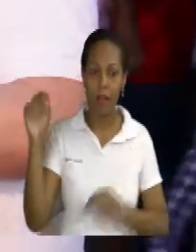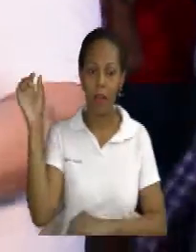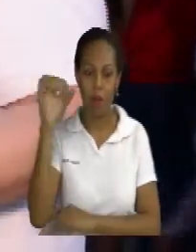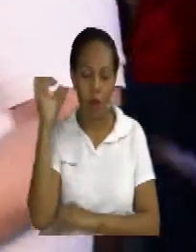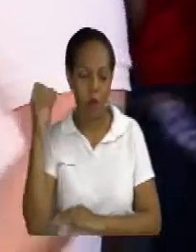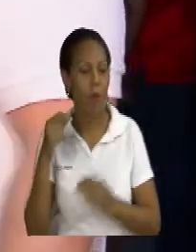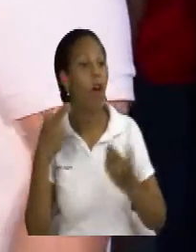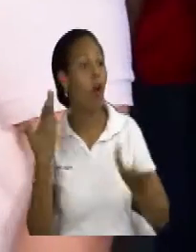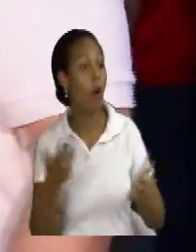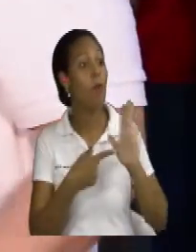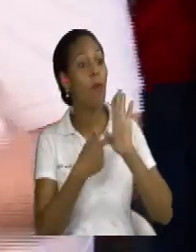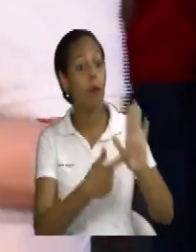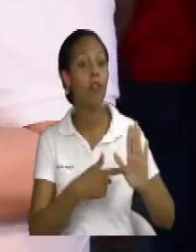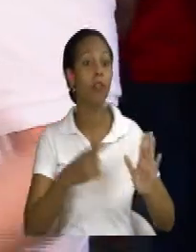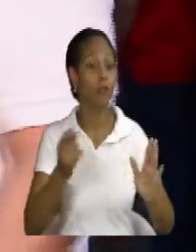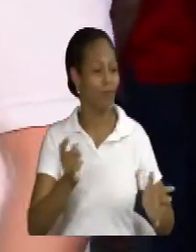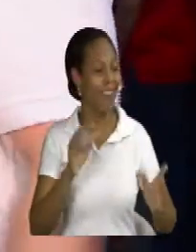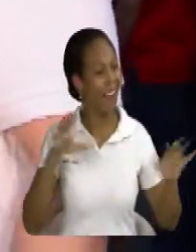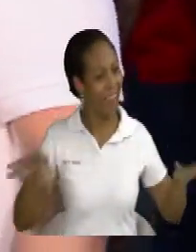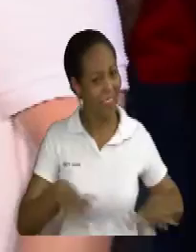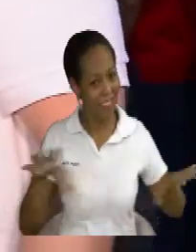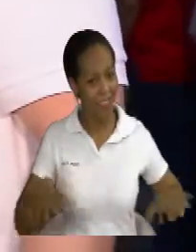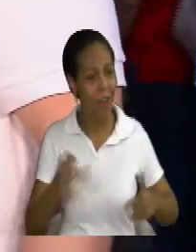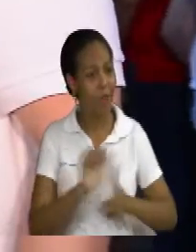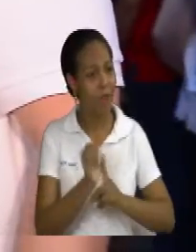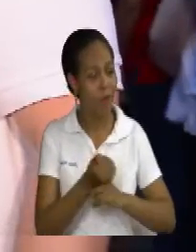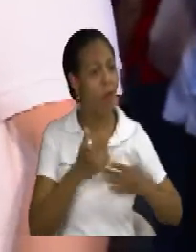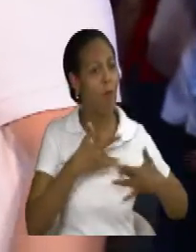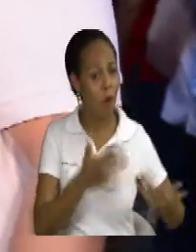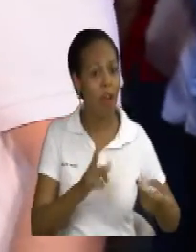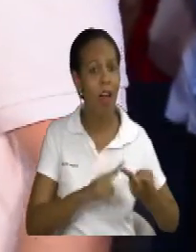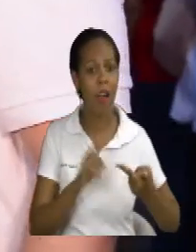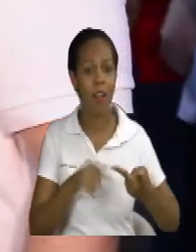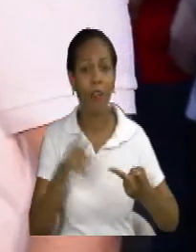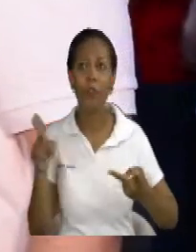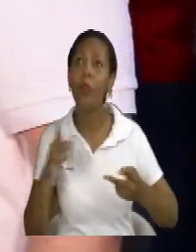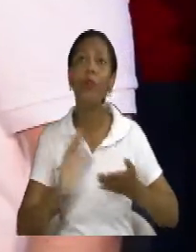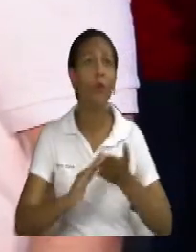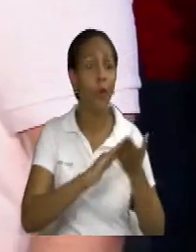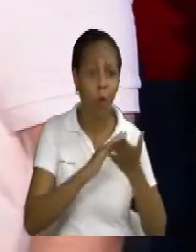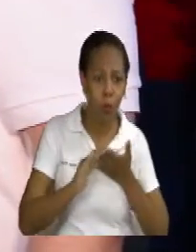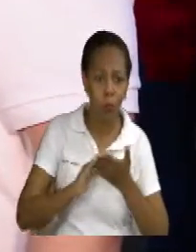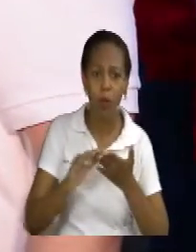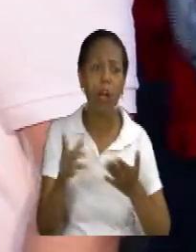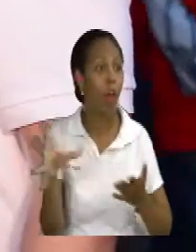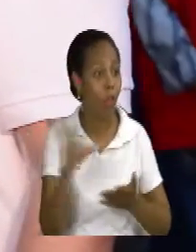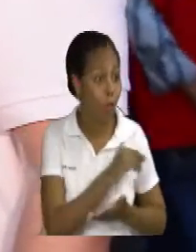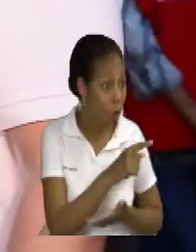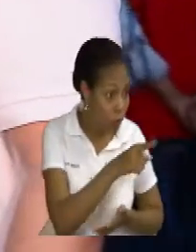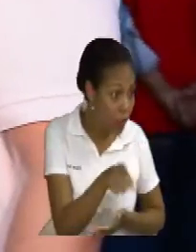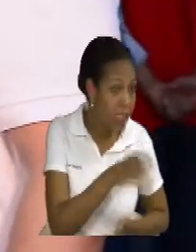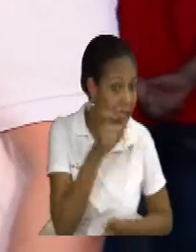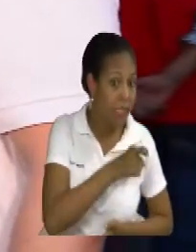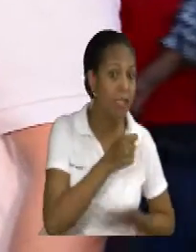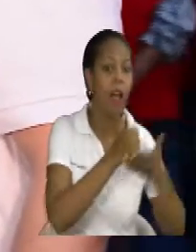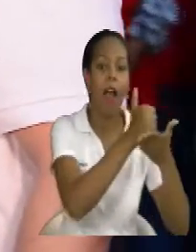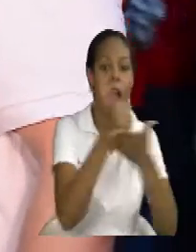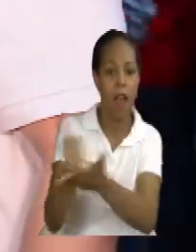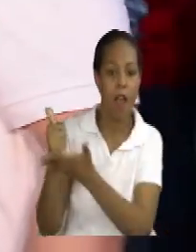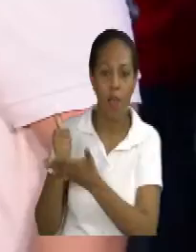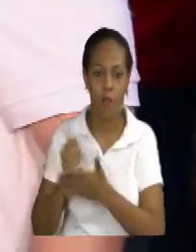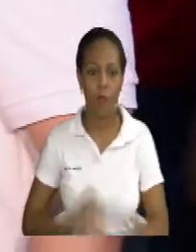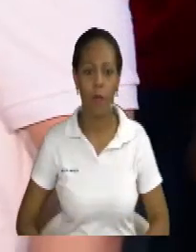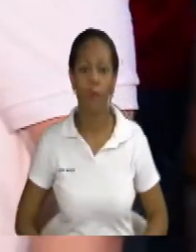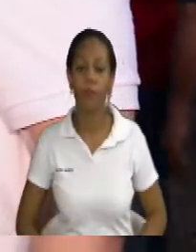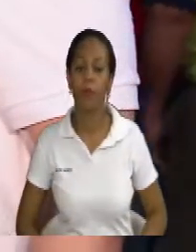sociales, obras de infraestructura y una mejor defensa de los derechos e intereses de todos y todas. Bueno, Barranca Bermeja conoce muy